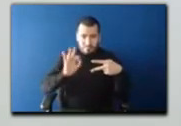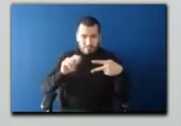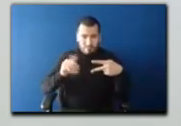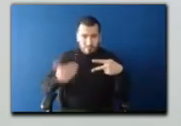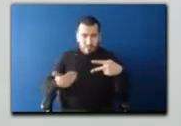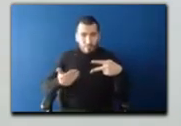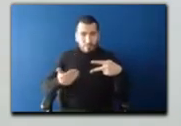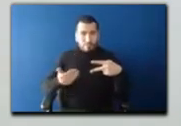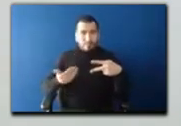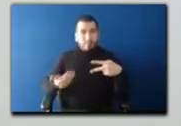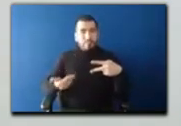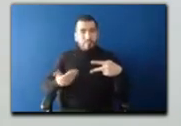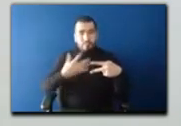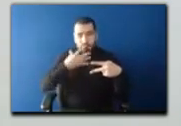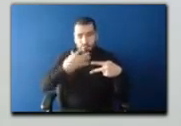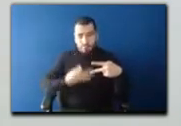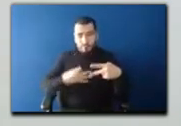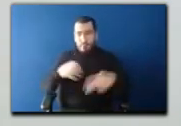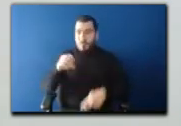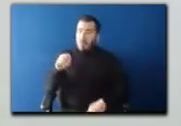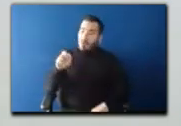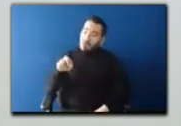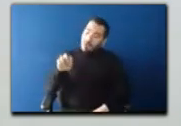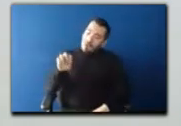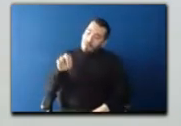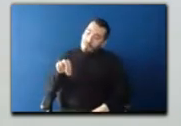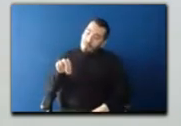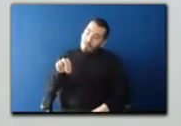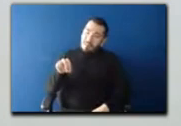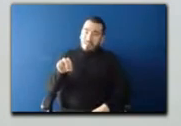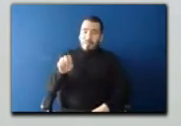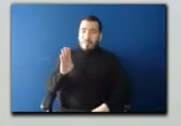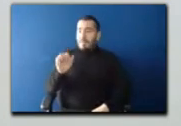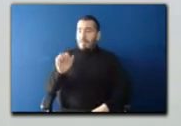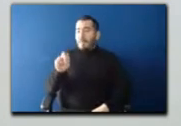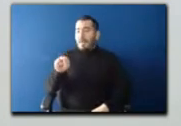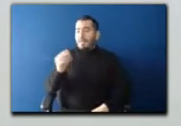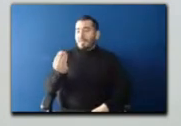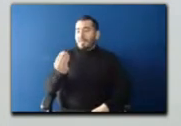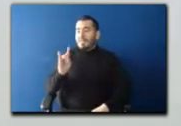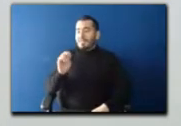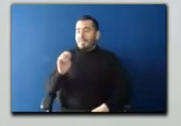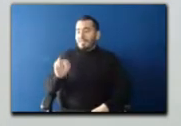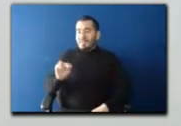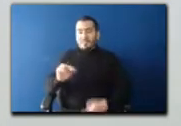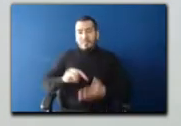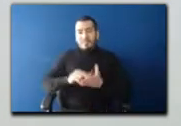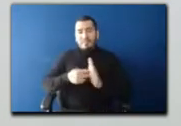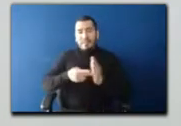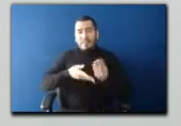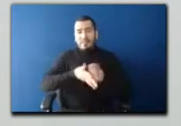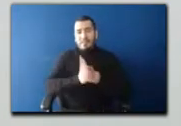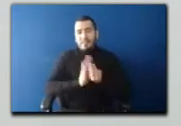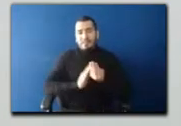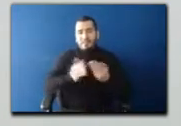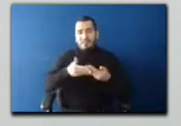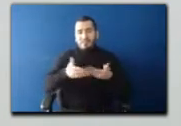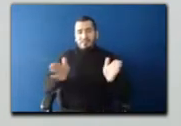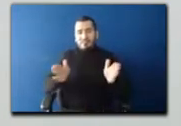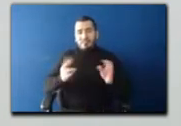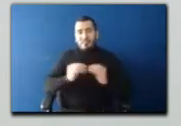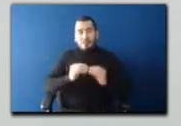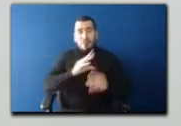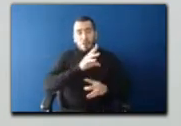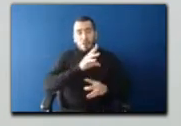Uno, el open banking, datos abiertos. ¿Qué significa esto? Significa esto de pasar el mundo en donde los códigos